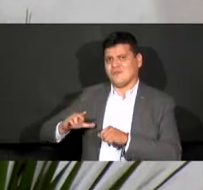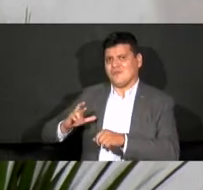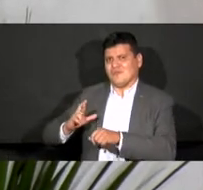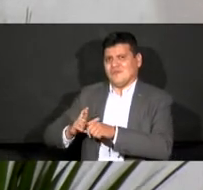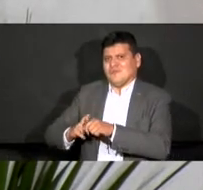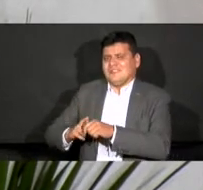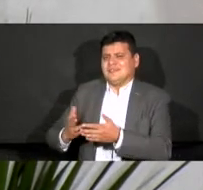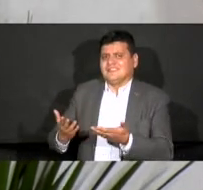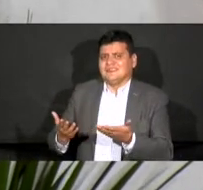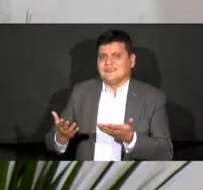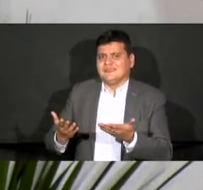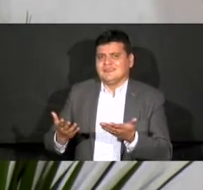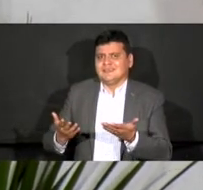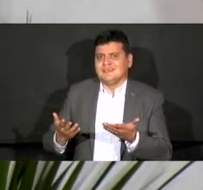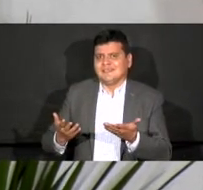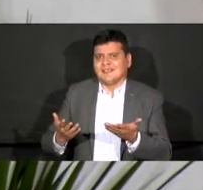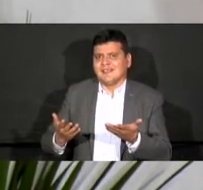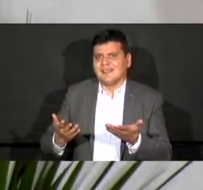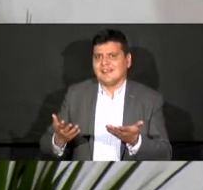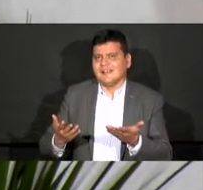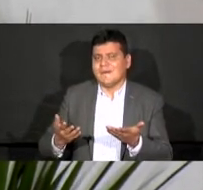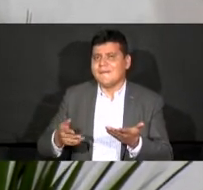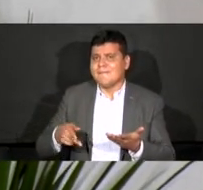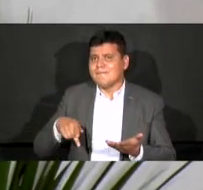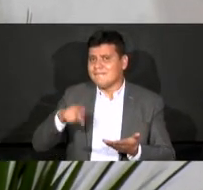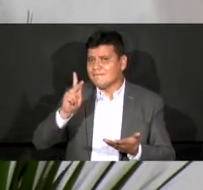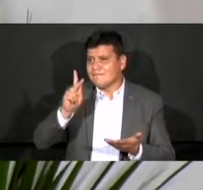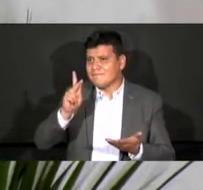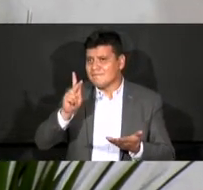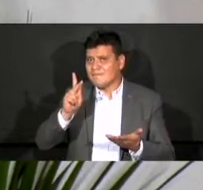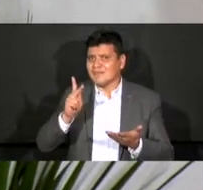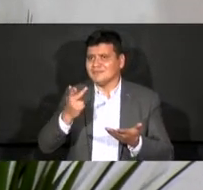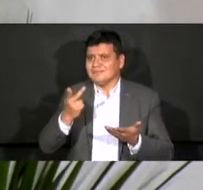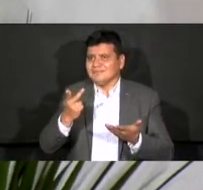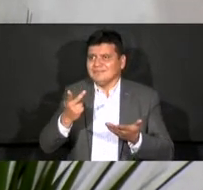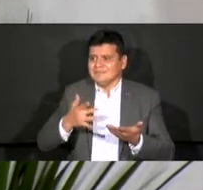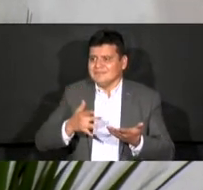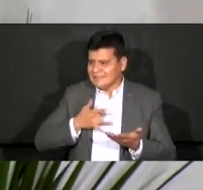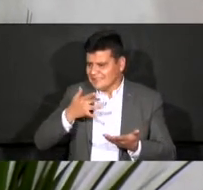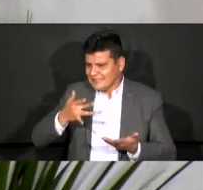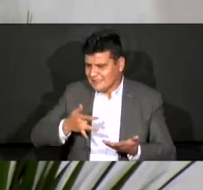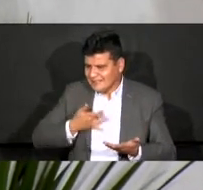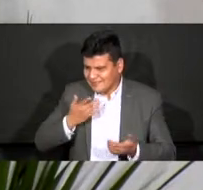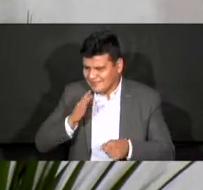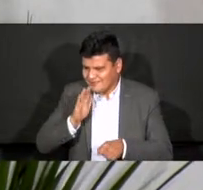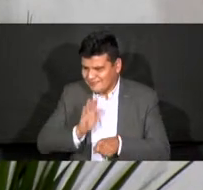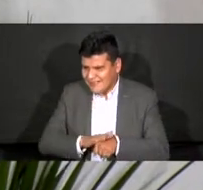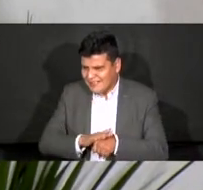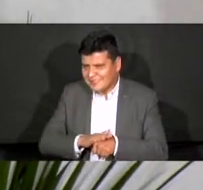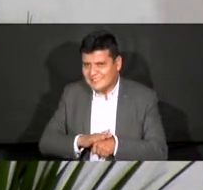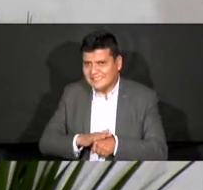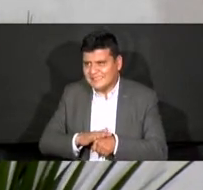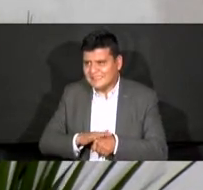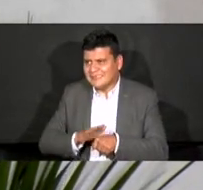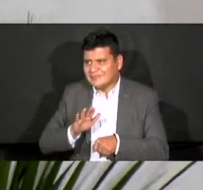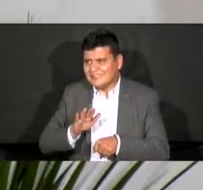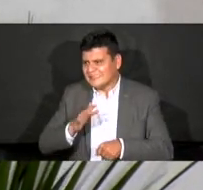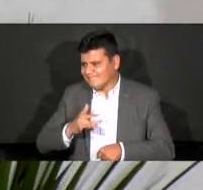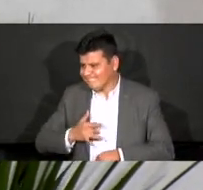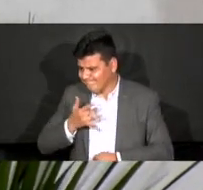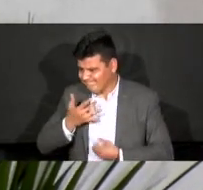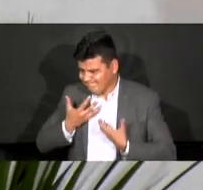Pero más que doler por ese engaño, lo que duele es el costo que significa